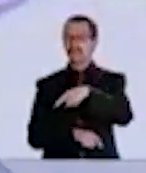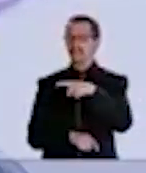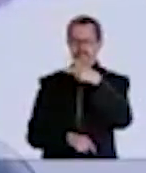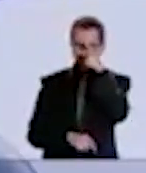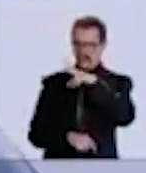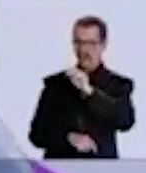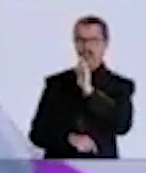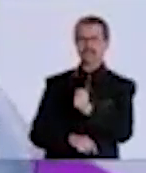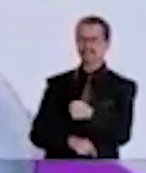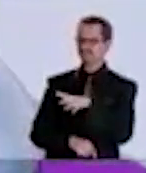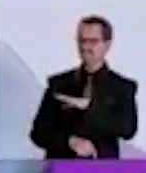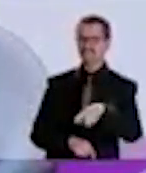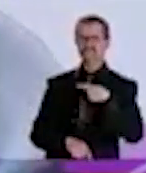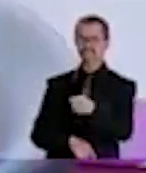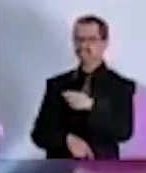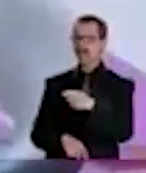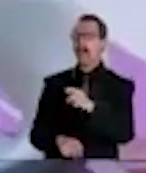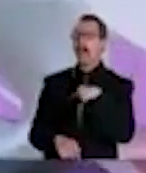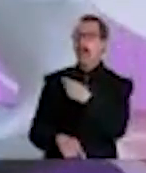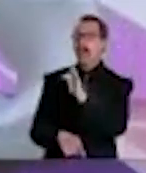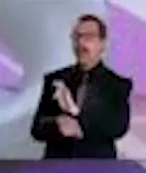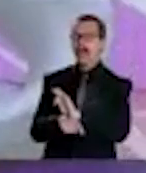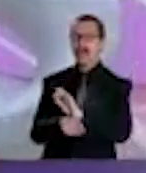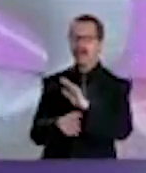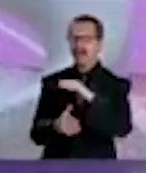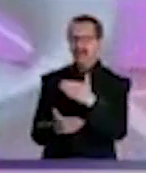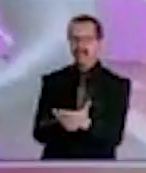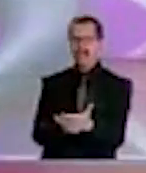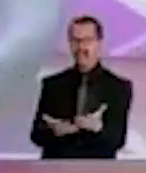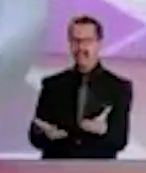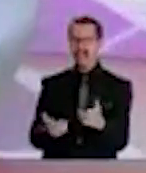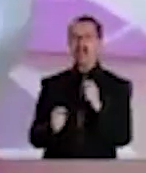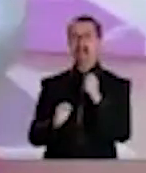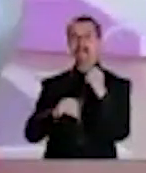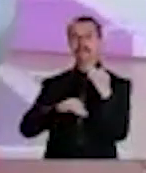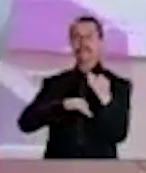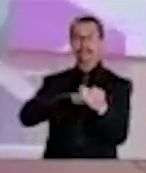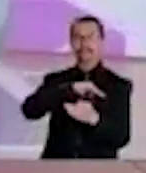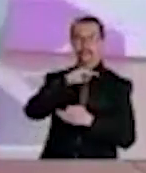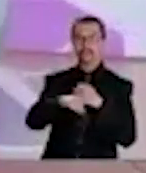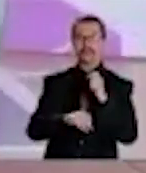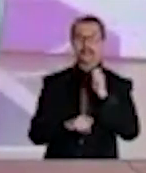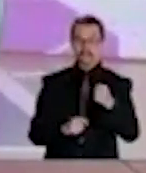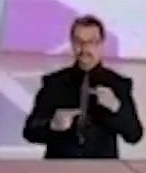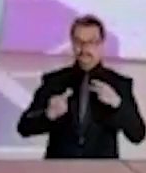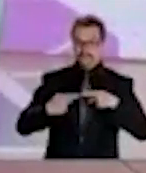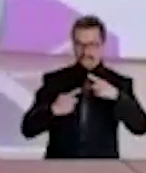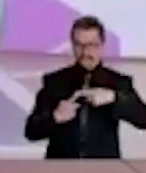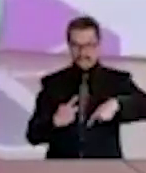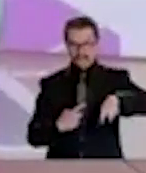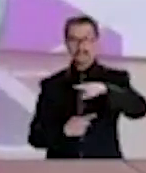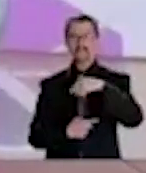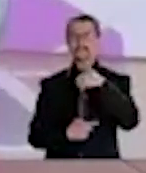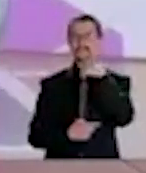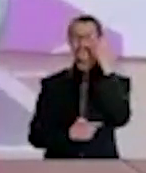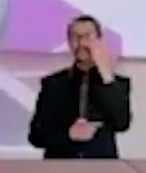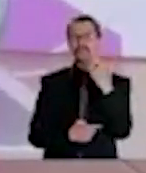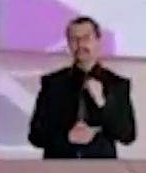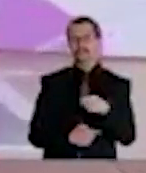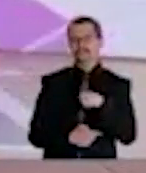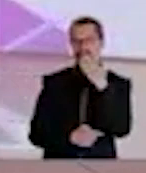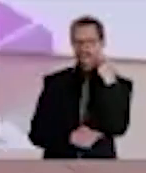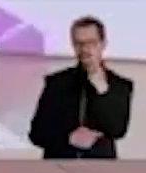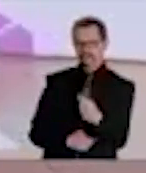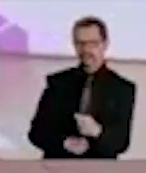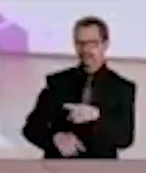todo estamos hablando de personas que fueron llevadas a estados unidos cuando eran apenas niños por cierto tienes